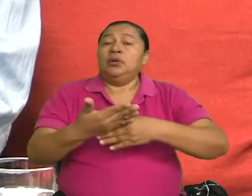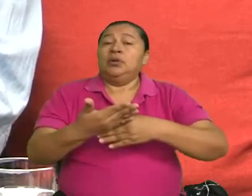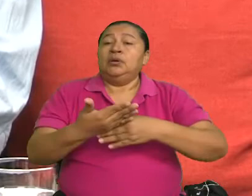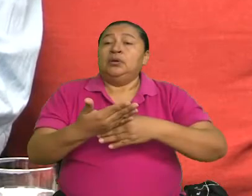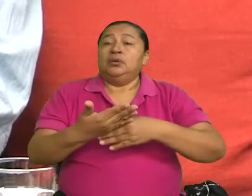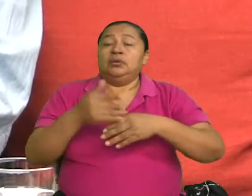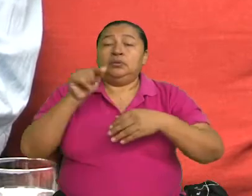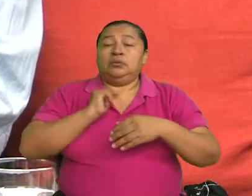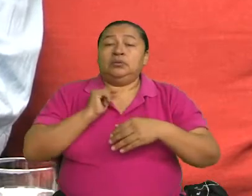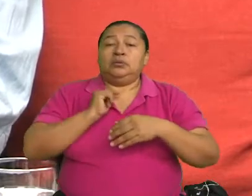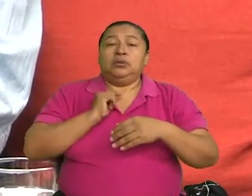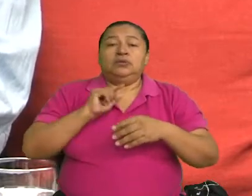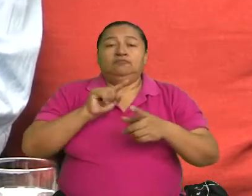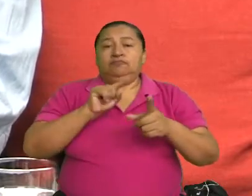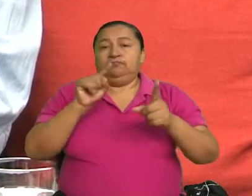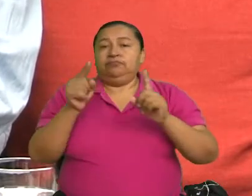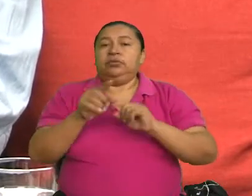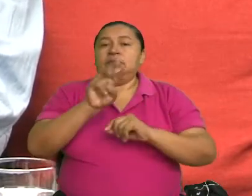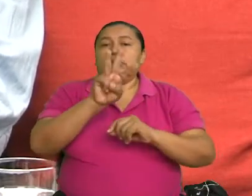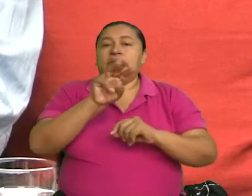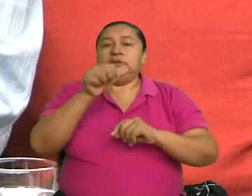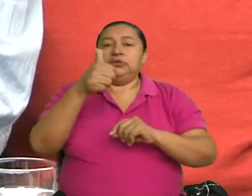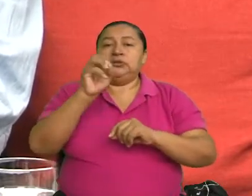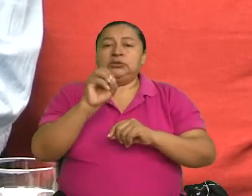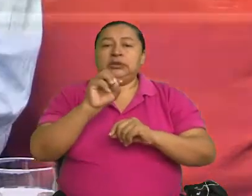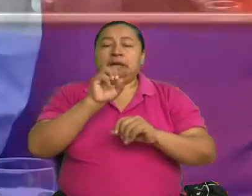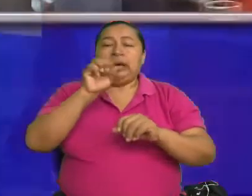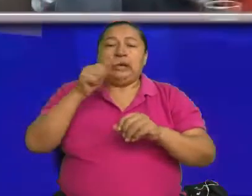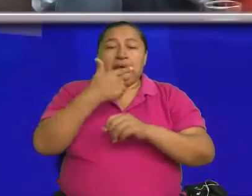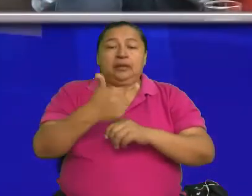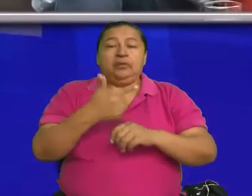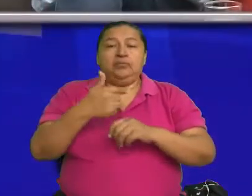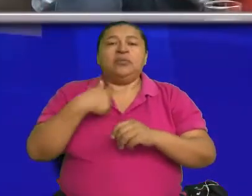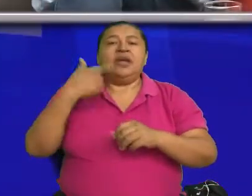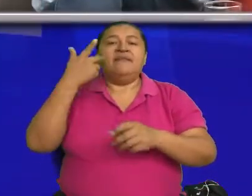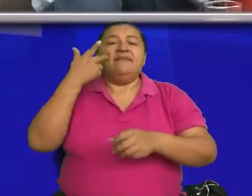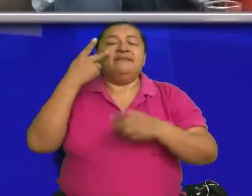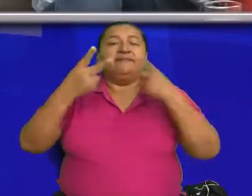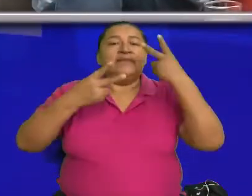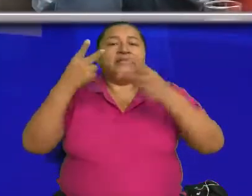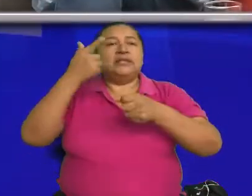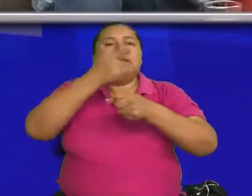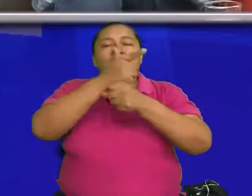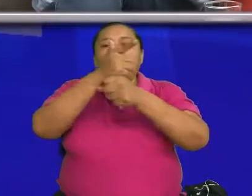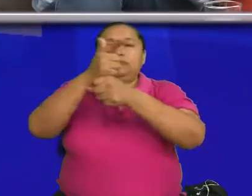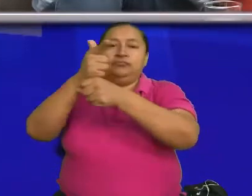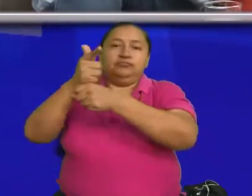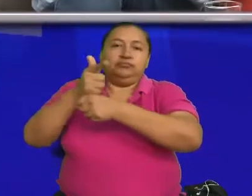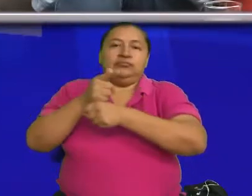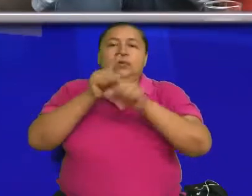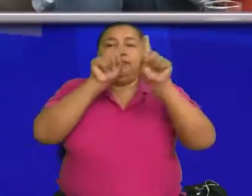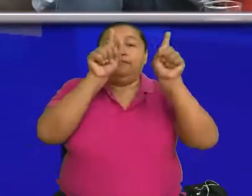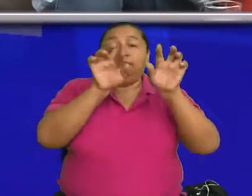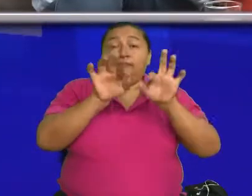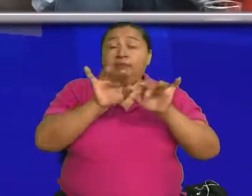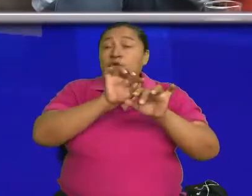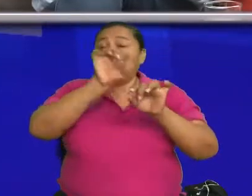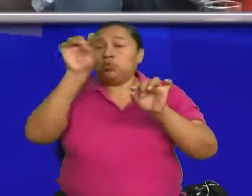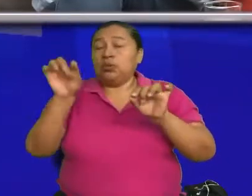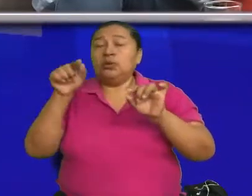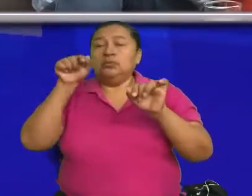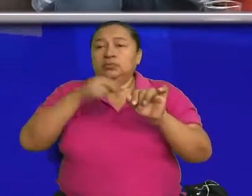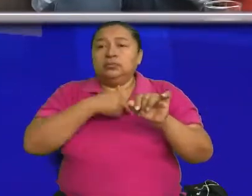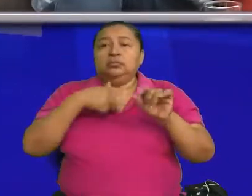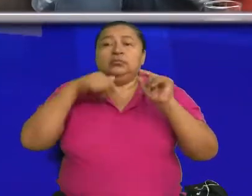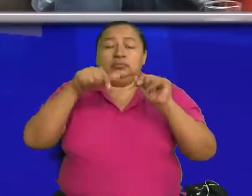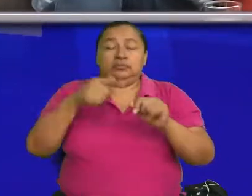en 360 grados de la Hacienda San Jacinto, una visita virtual. Esto lo va a hacer la juventud y con la Juventud Sandinista